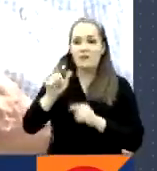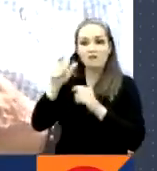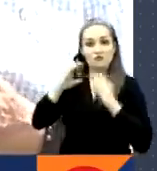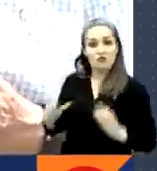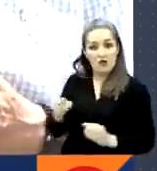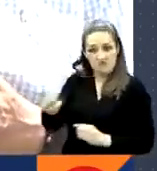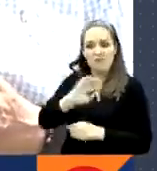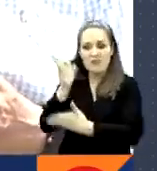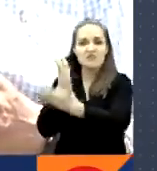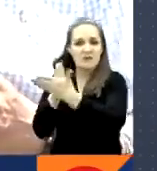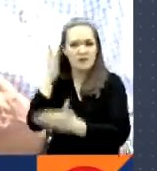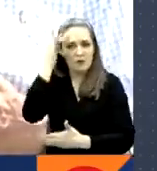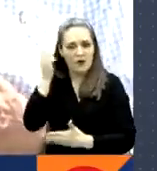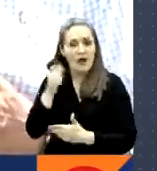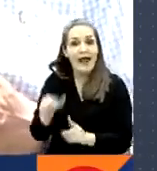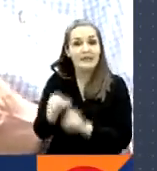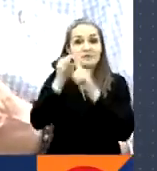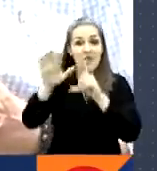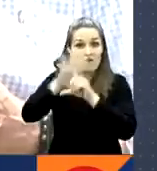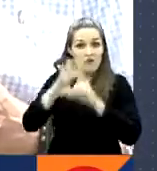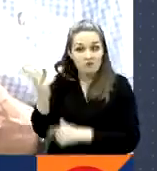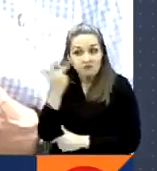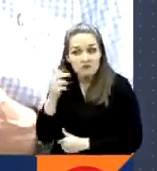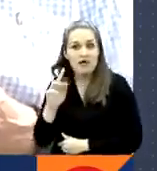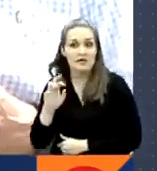es material exclusivo de RTVC Noticias.